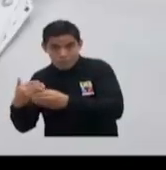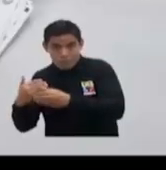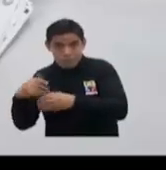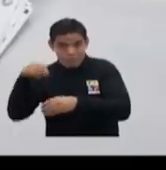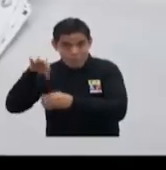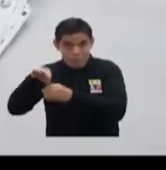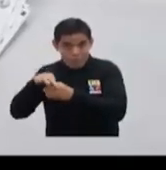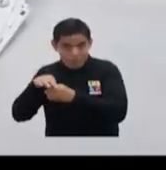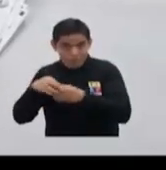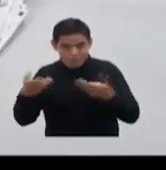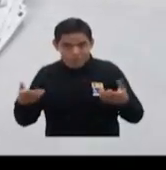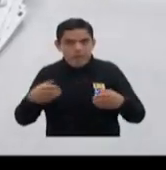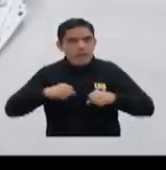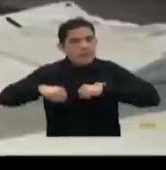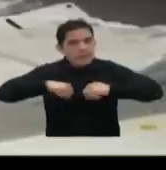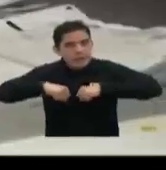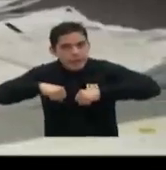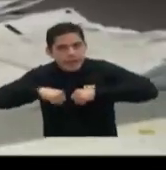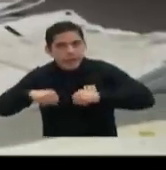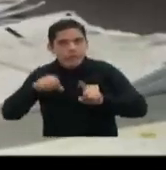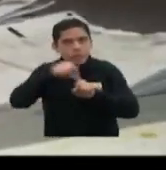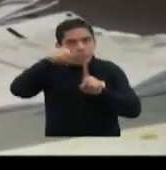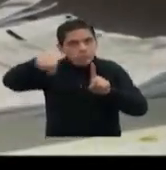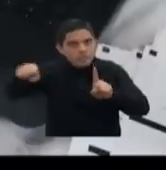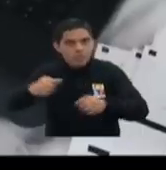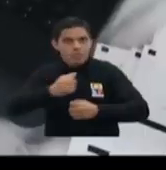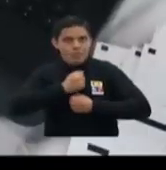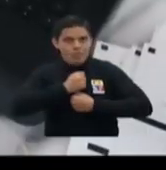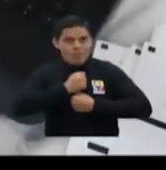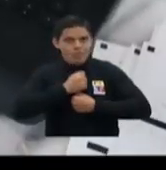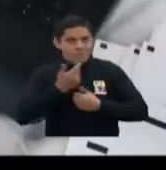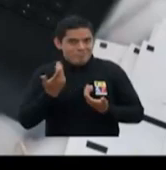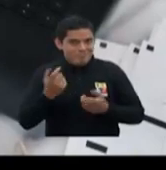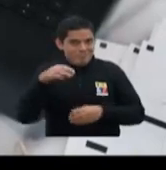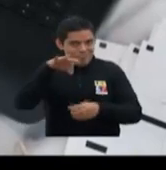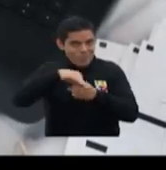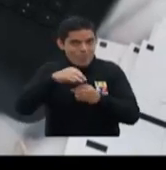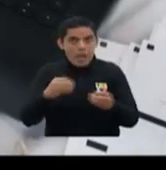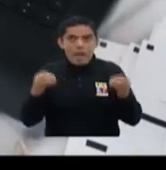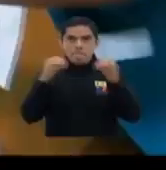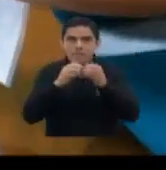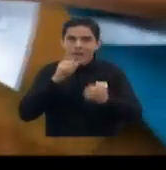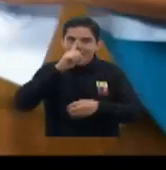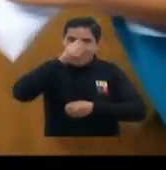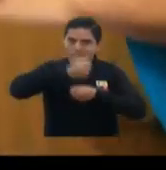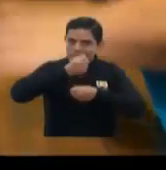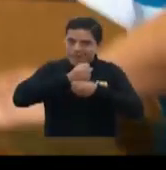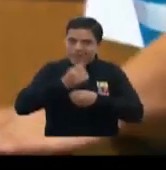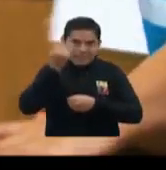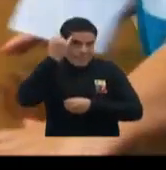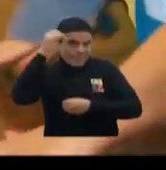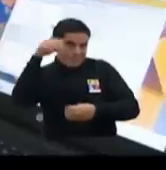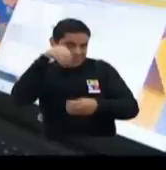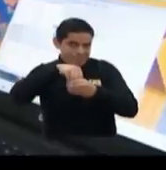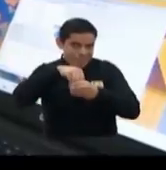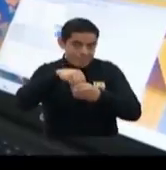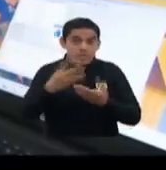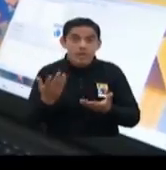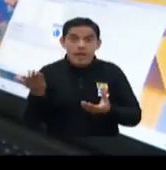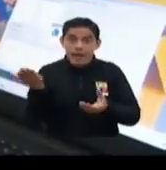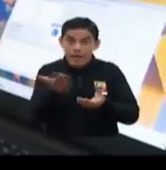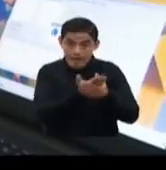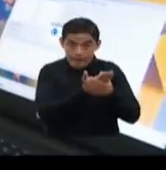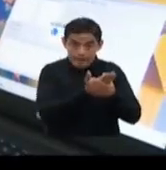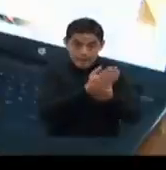y ágil sistema de escrutinio, implementado bajo el eje de soberanía electoral, al ser desarrollado por nuestros propios técnicos. Las